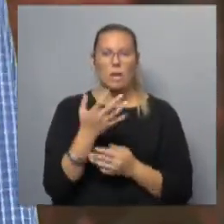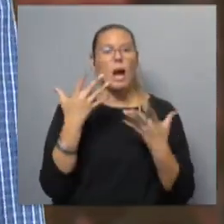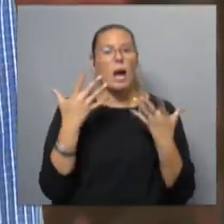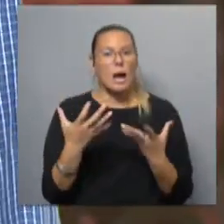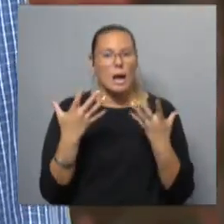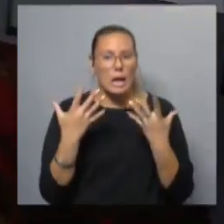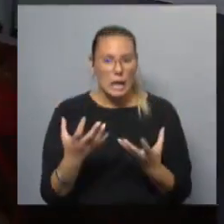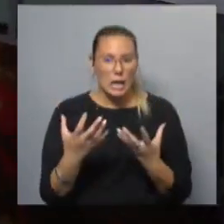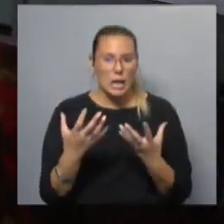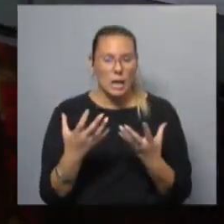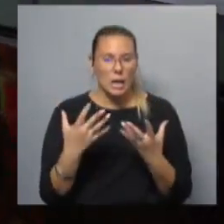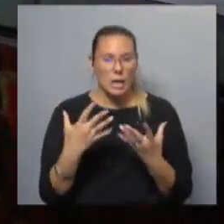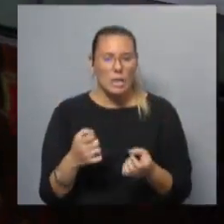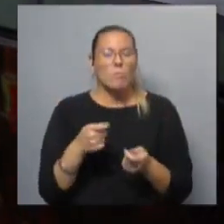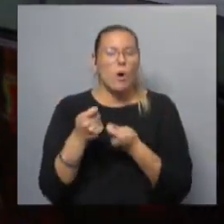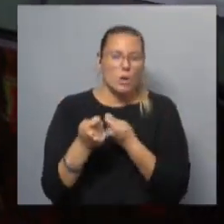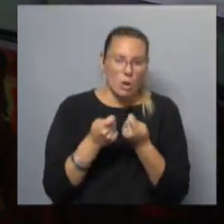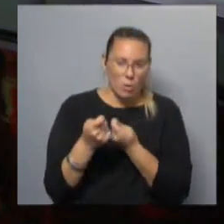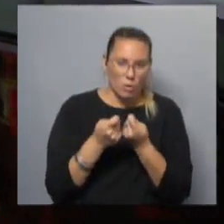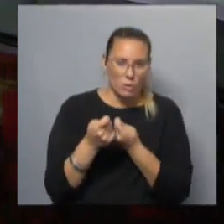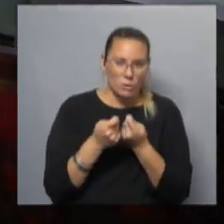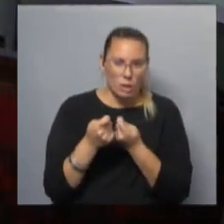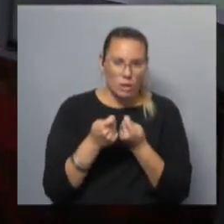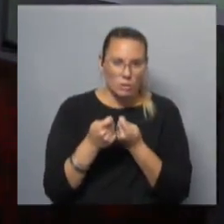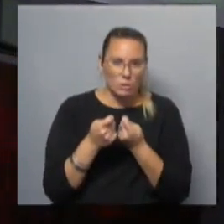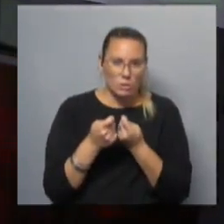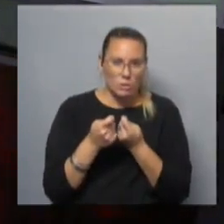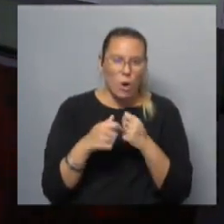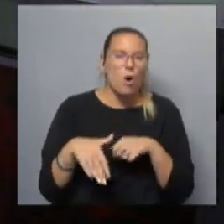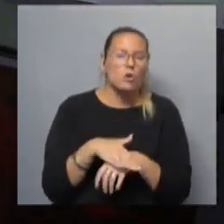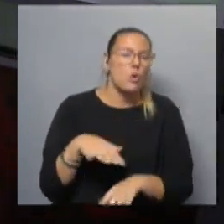que salga una negociación que tenga